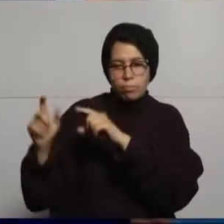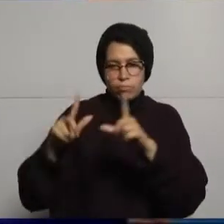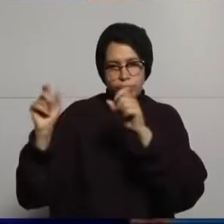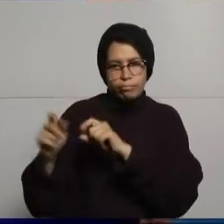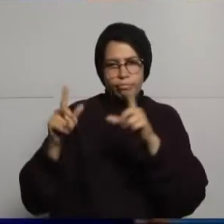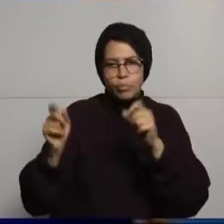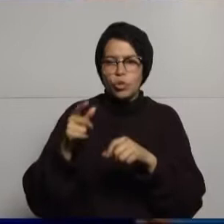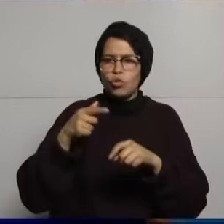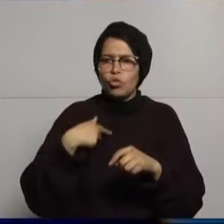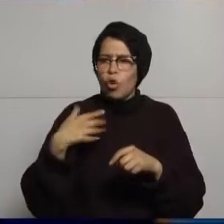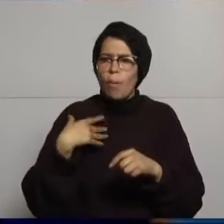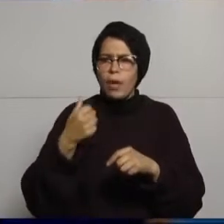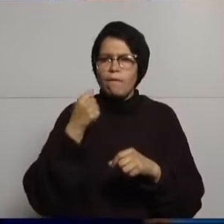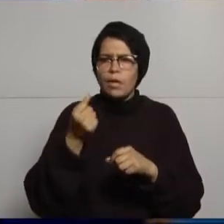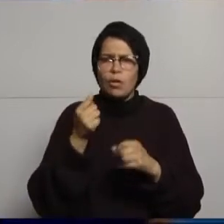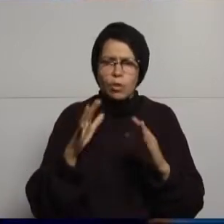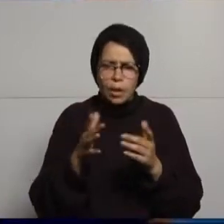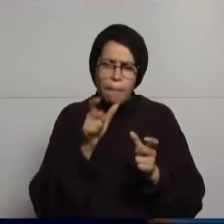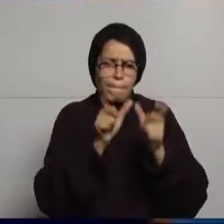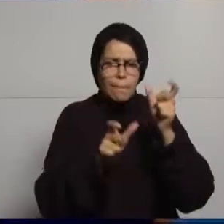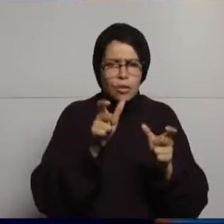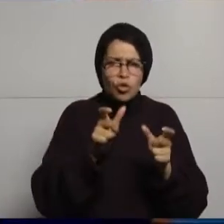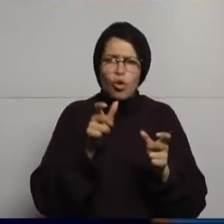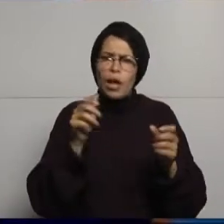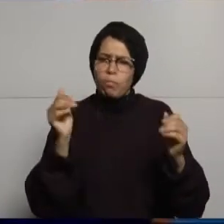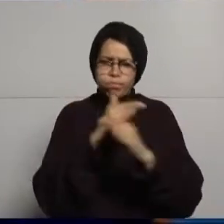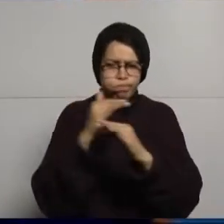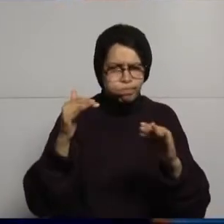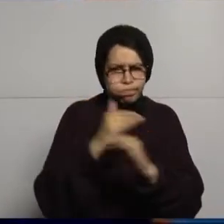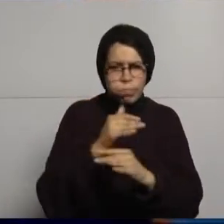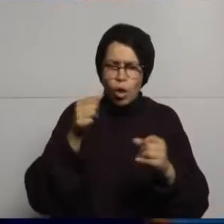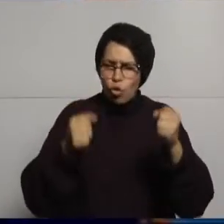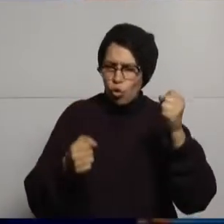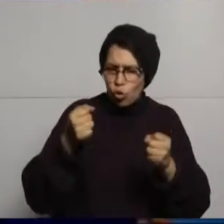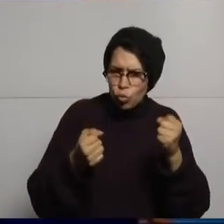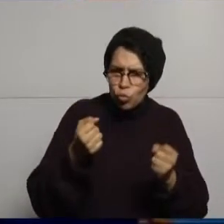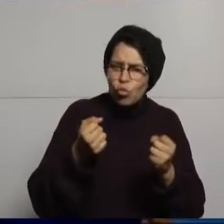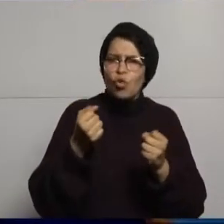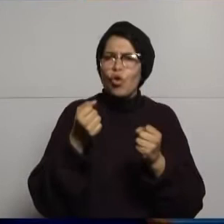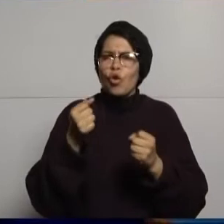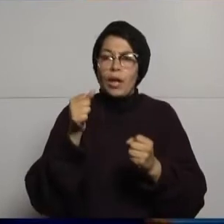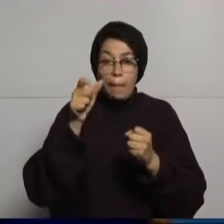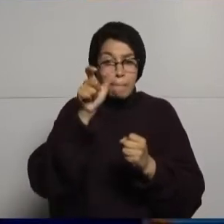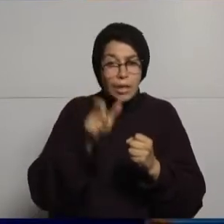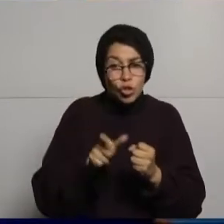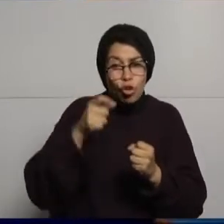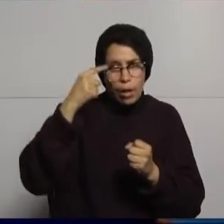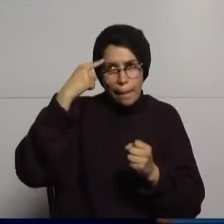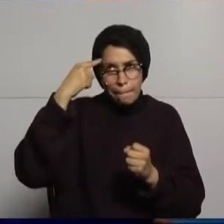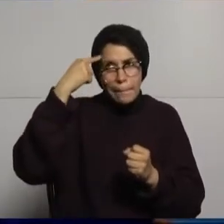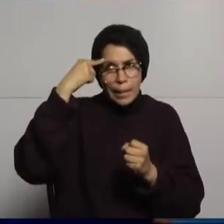prefiero peatones y conductores inteligentes a semáforos inteligentes. Es decir, creo que además